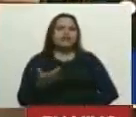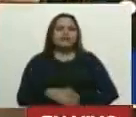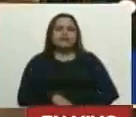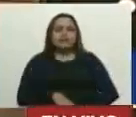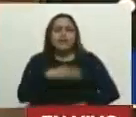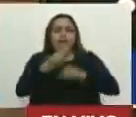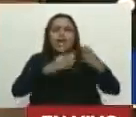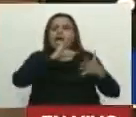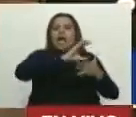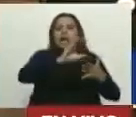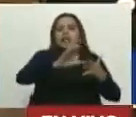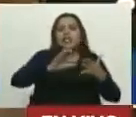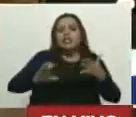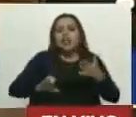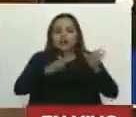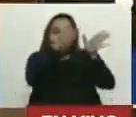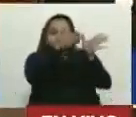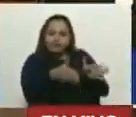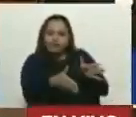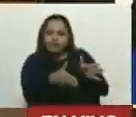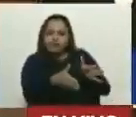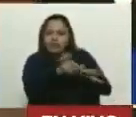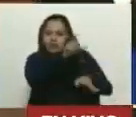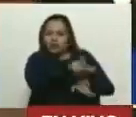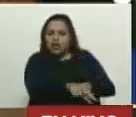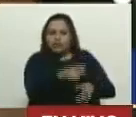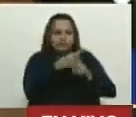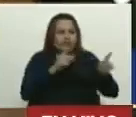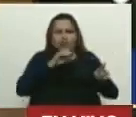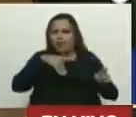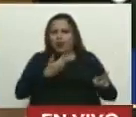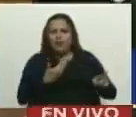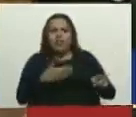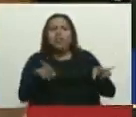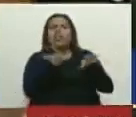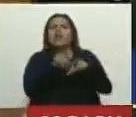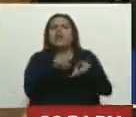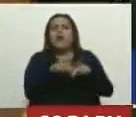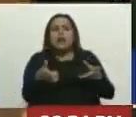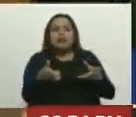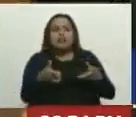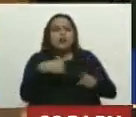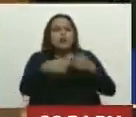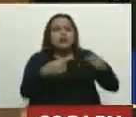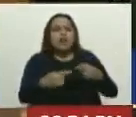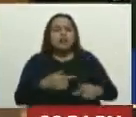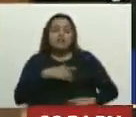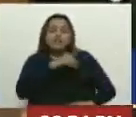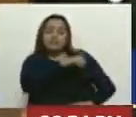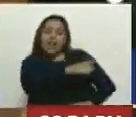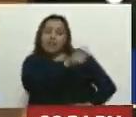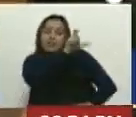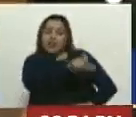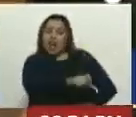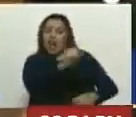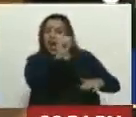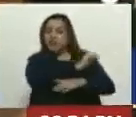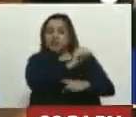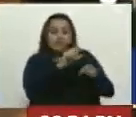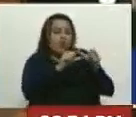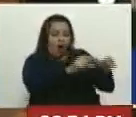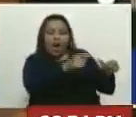las características de una determinada condición, pero eso no puede ser óbice, eso no puede ser razón para que esa definición, esa